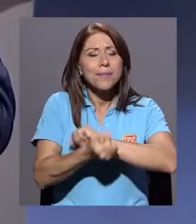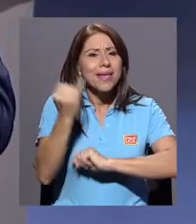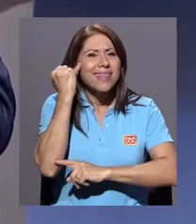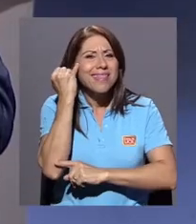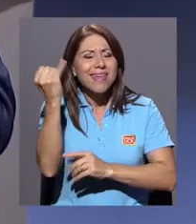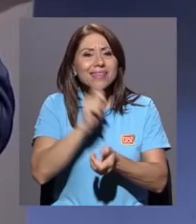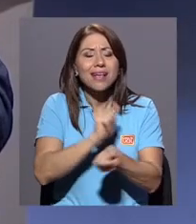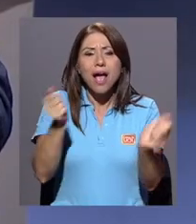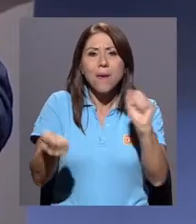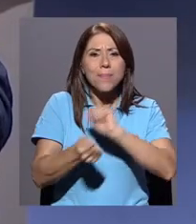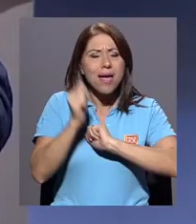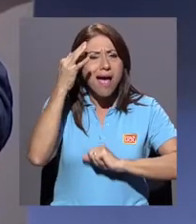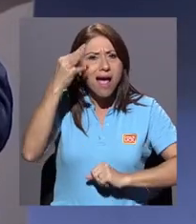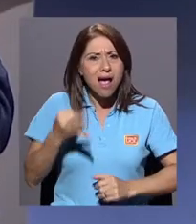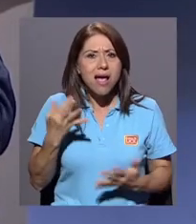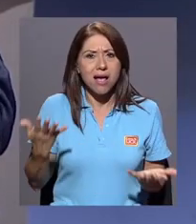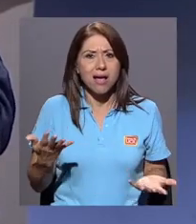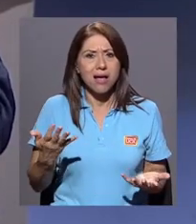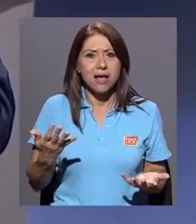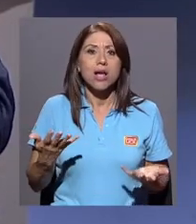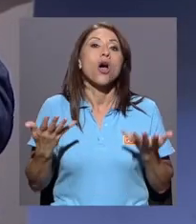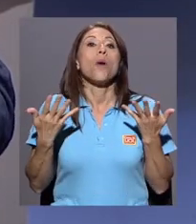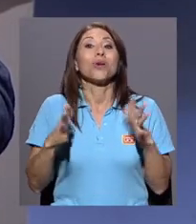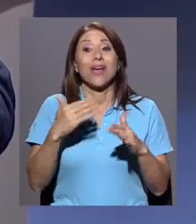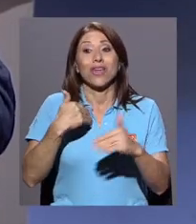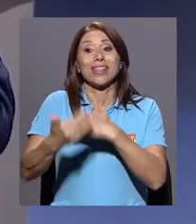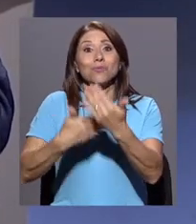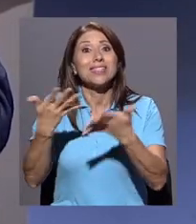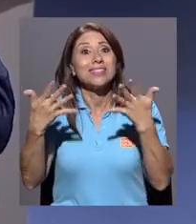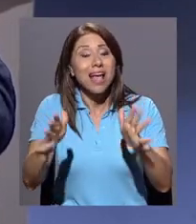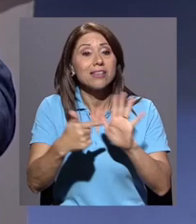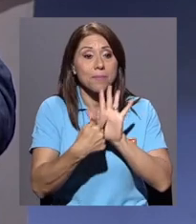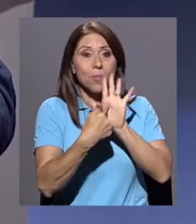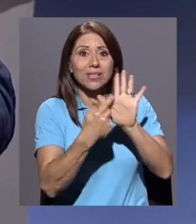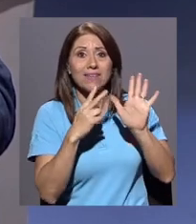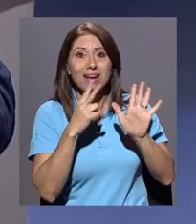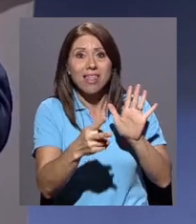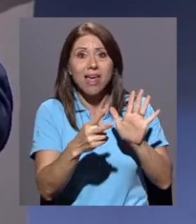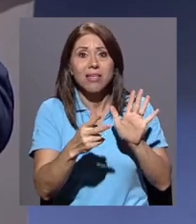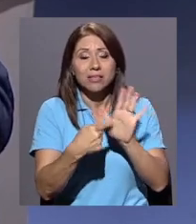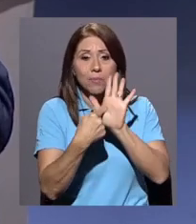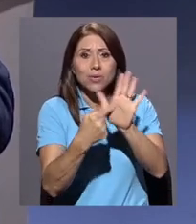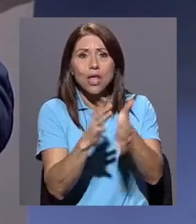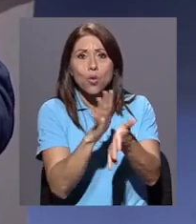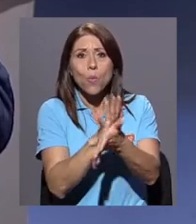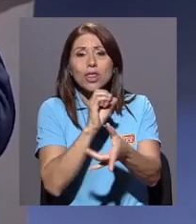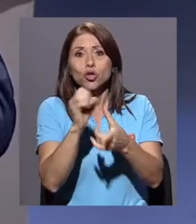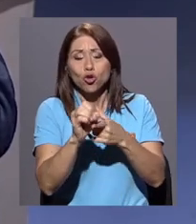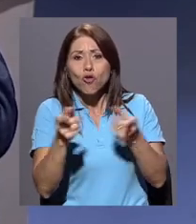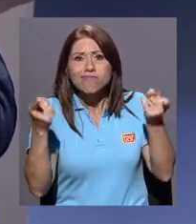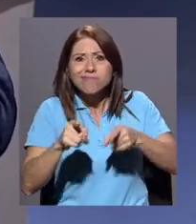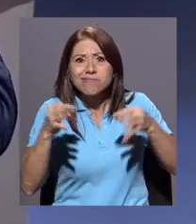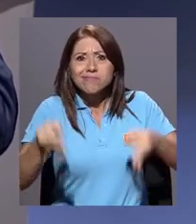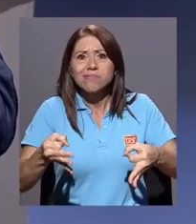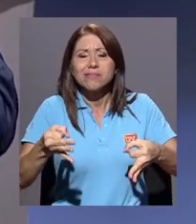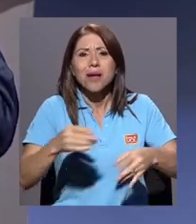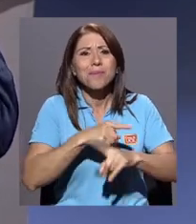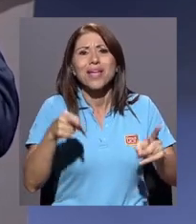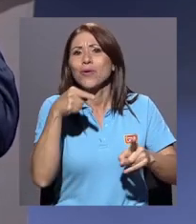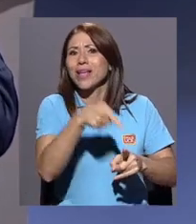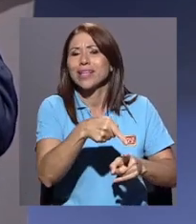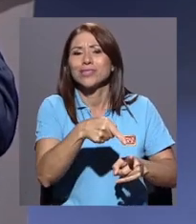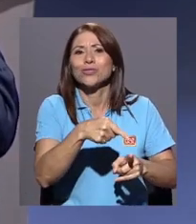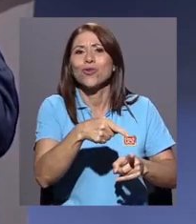convicciones, que por más que uno se muestre la realidad, los documentos o los hechos, no va a modificar necesariamente, no va a